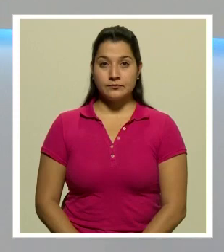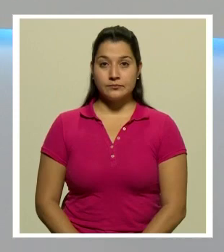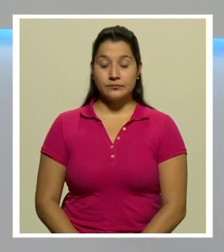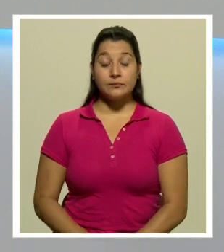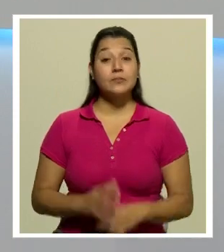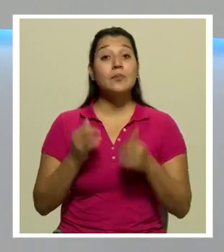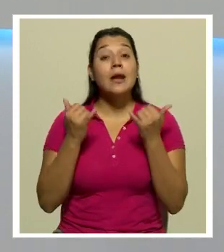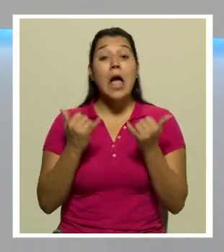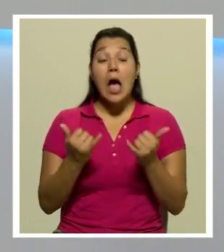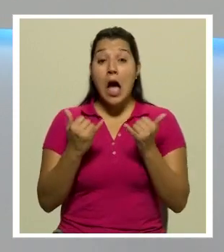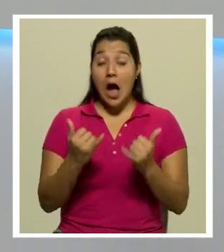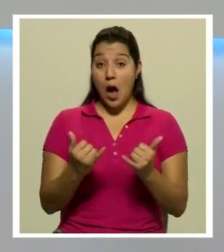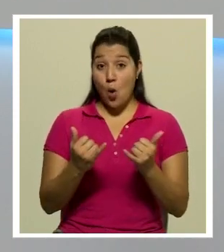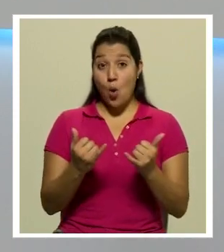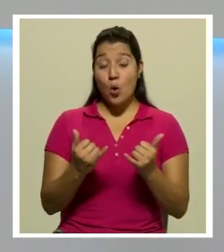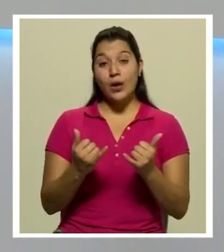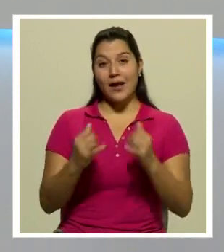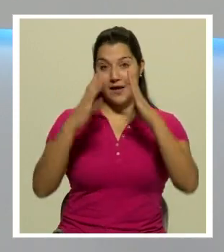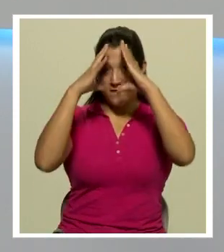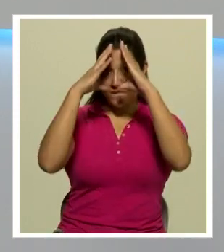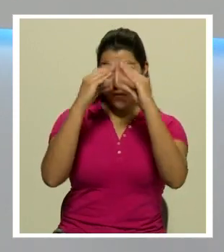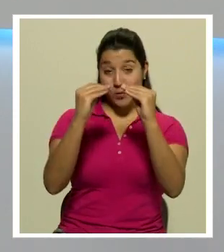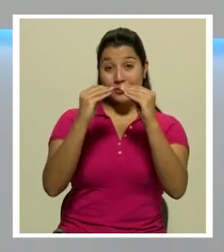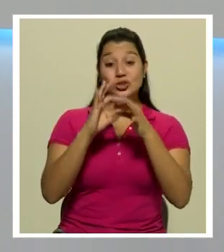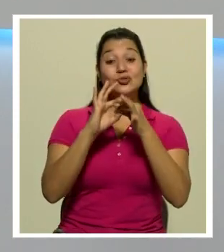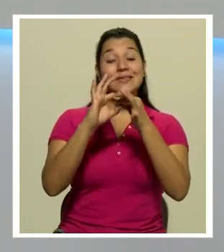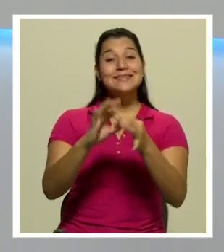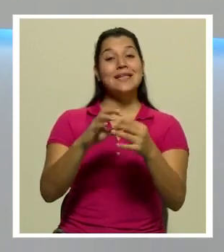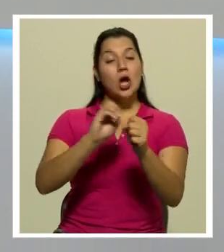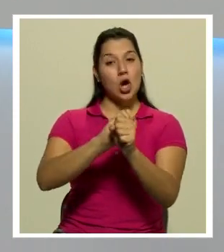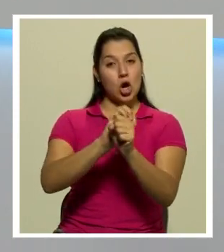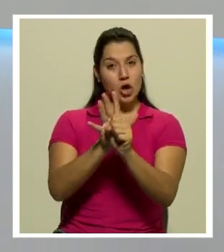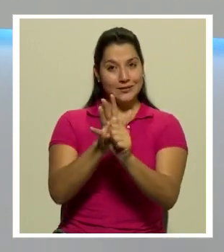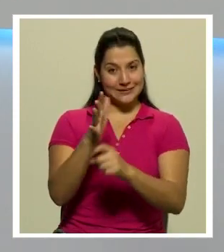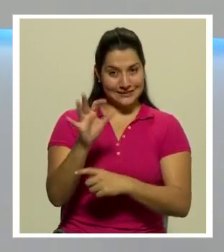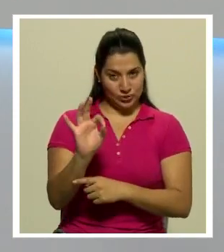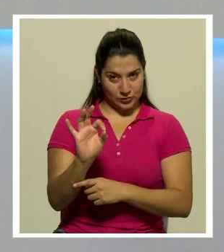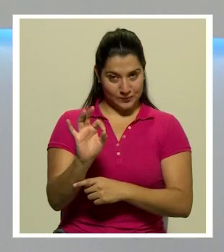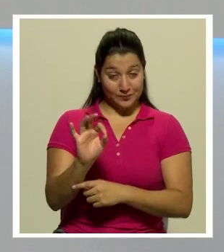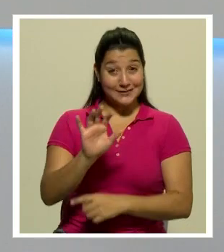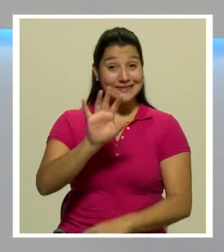Vamos ahora a nuestra sección de datos sobre el COVID-19. El